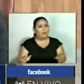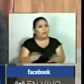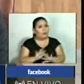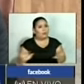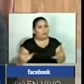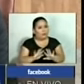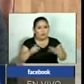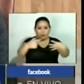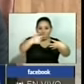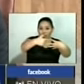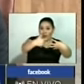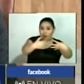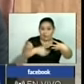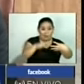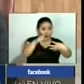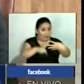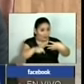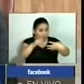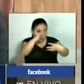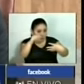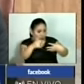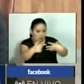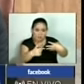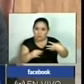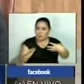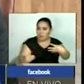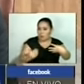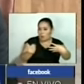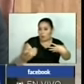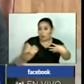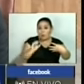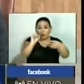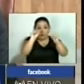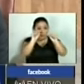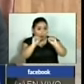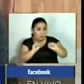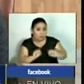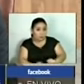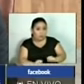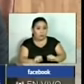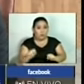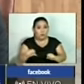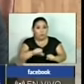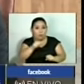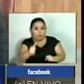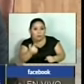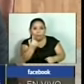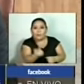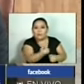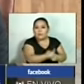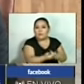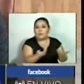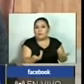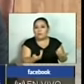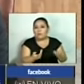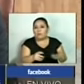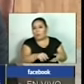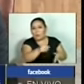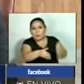existen leyes en nuestro país que puedan permitir que haya otro agente que pueda